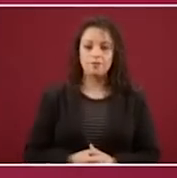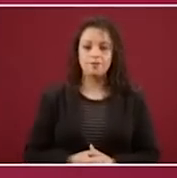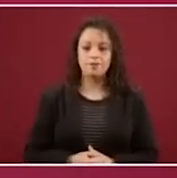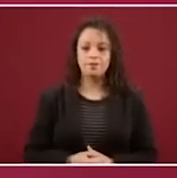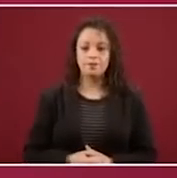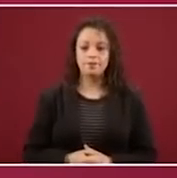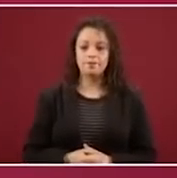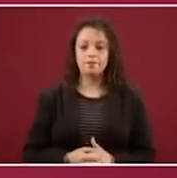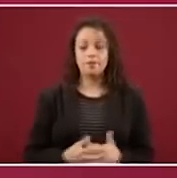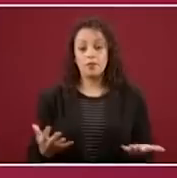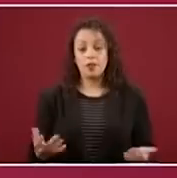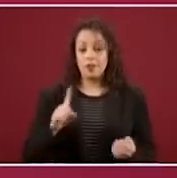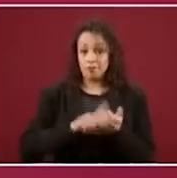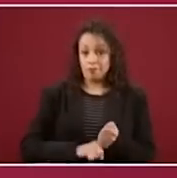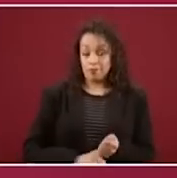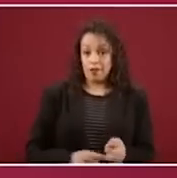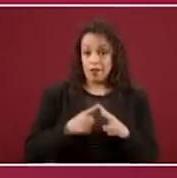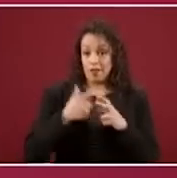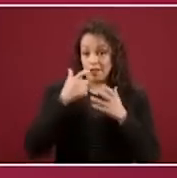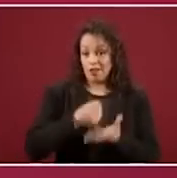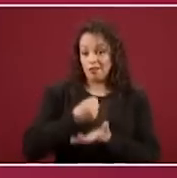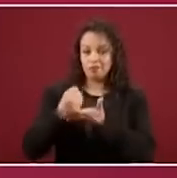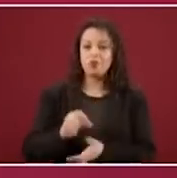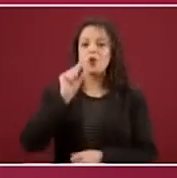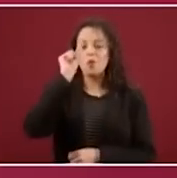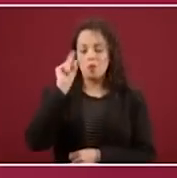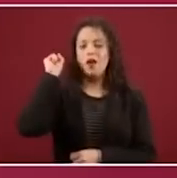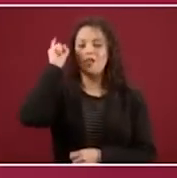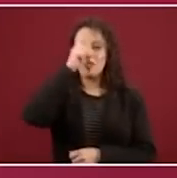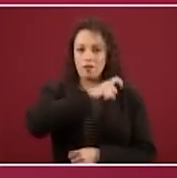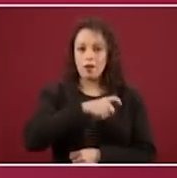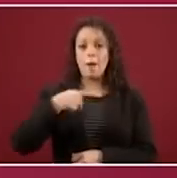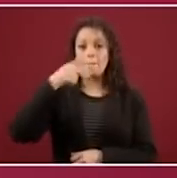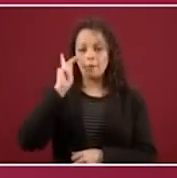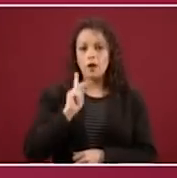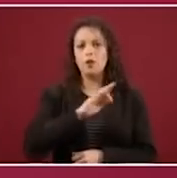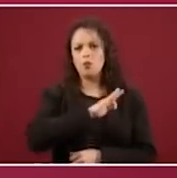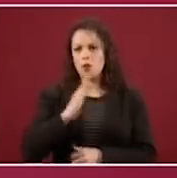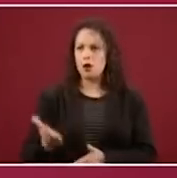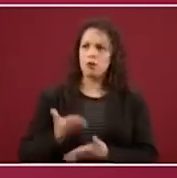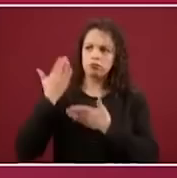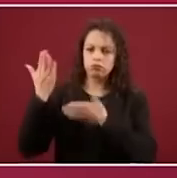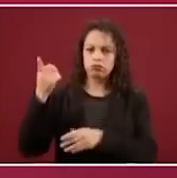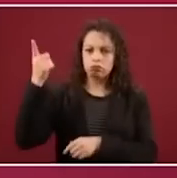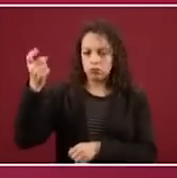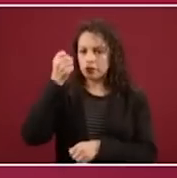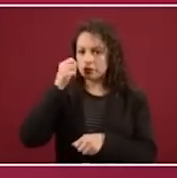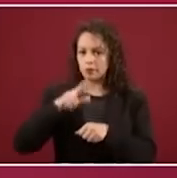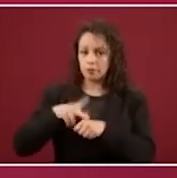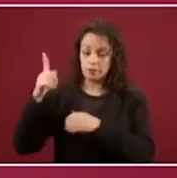no es viable. Entonces, lo que estamos viendo, por una parte, es sí solicitarle a la Secretaría de